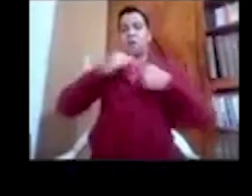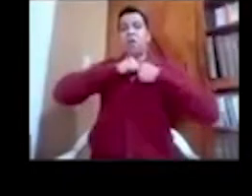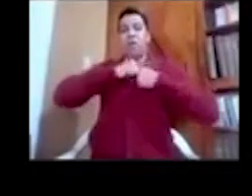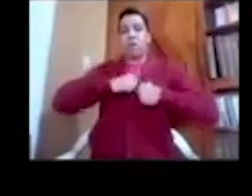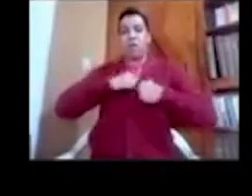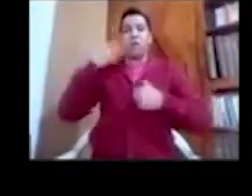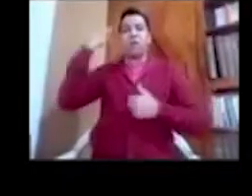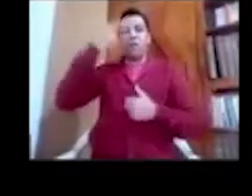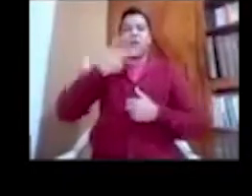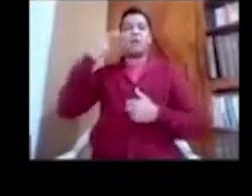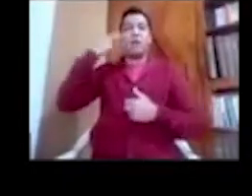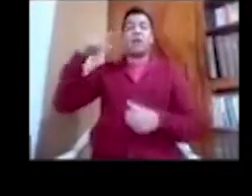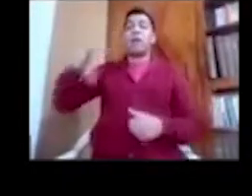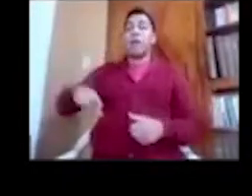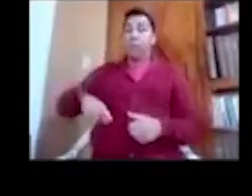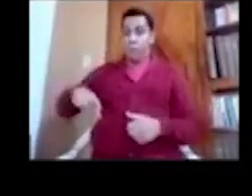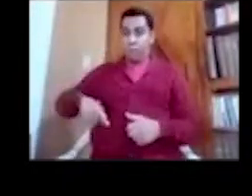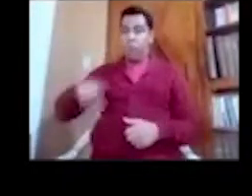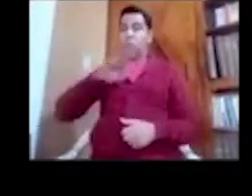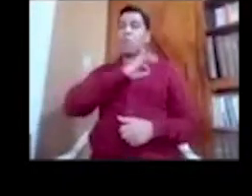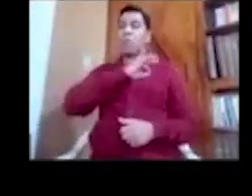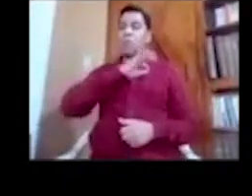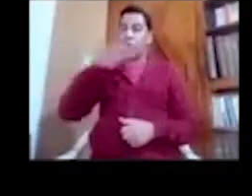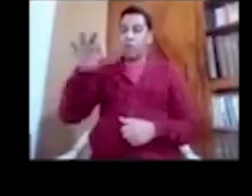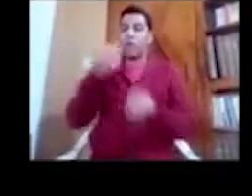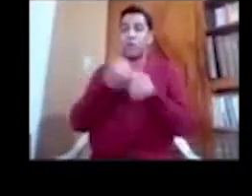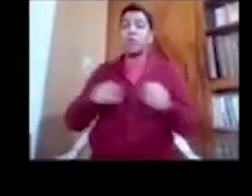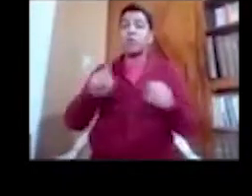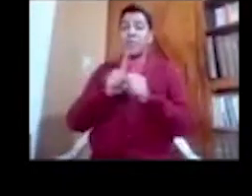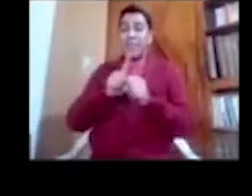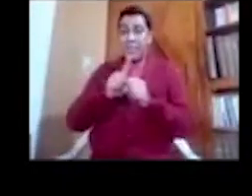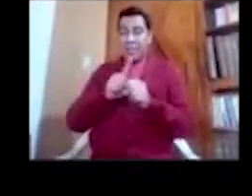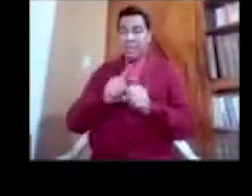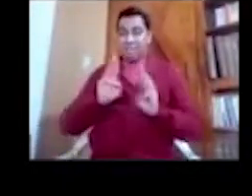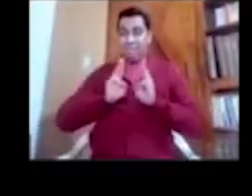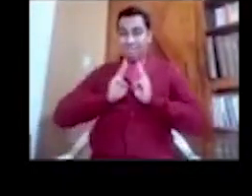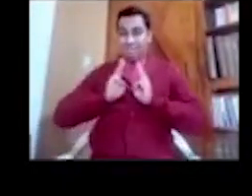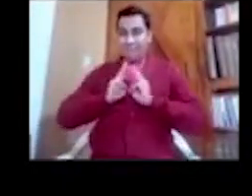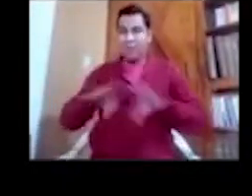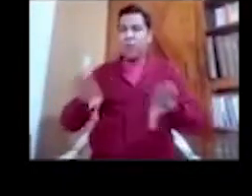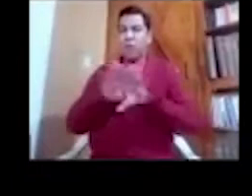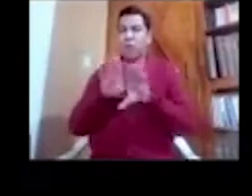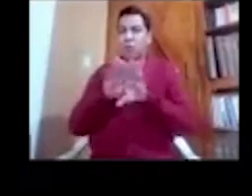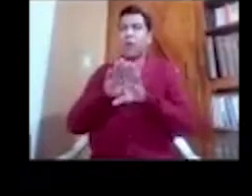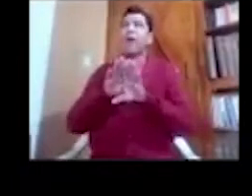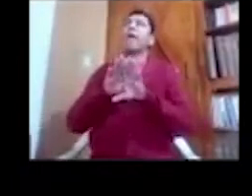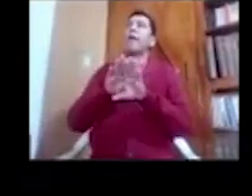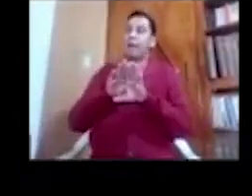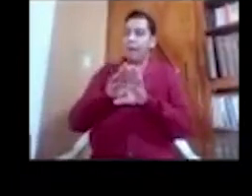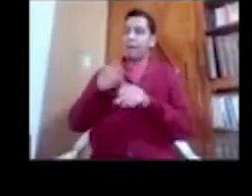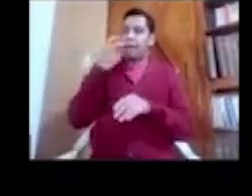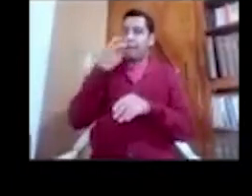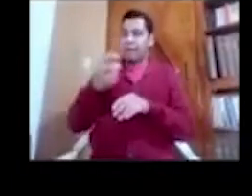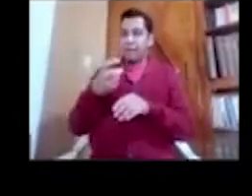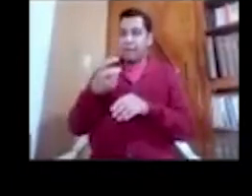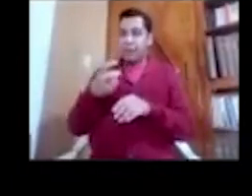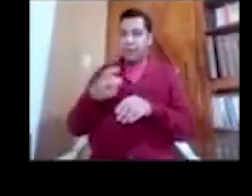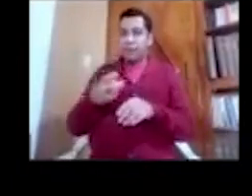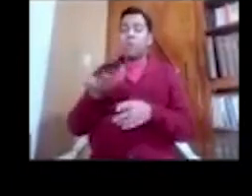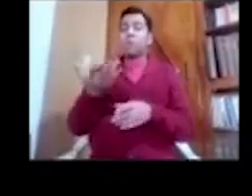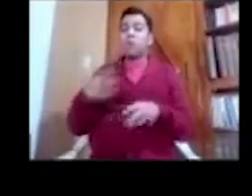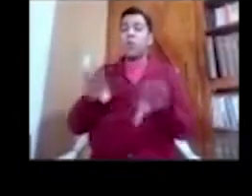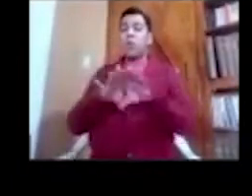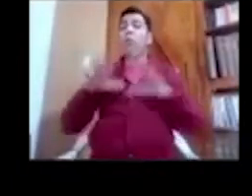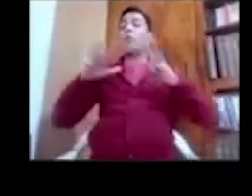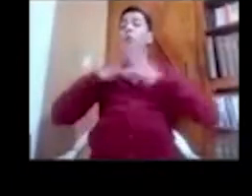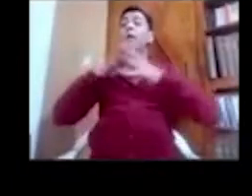claramente marcado porque al ser sociedades militaristas se tomaba en cuenta también el factor la guerra, ¿no?